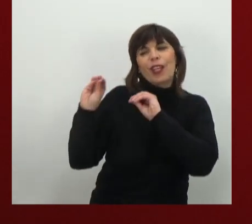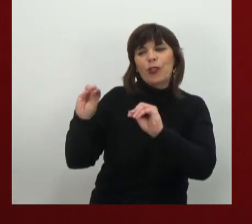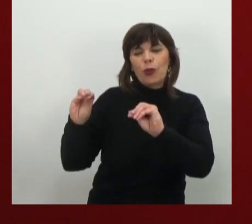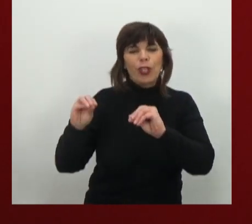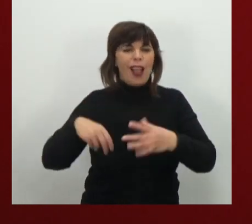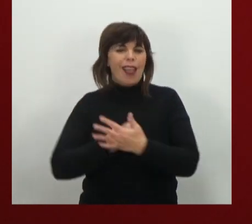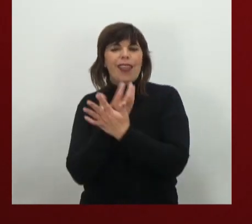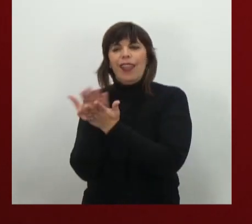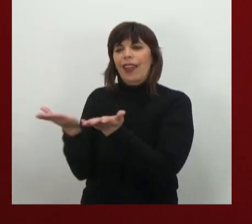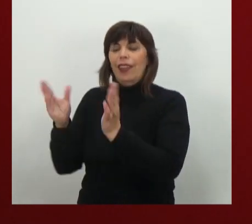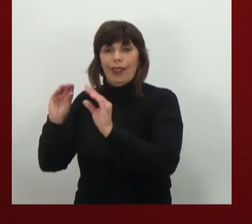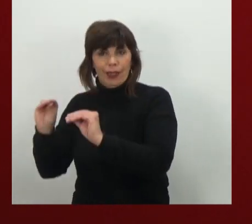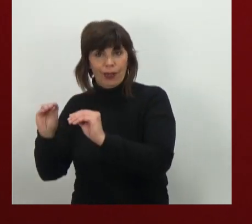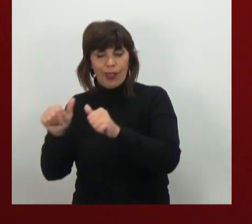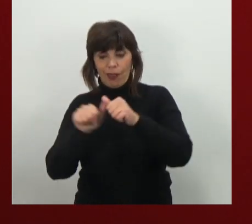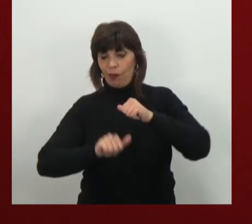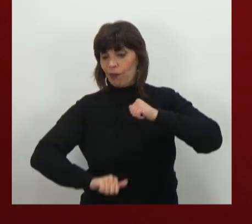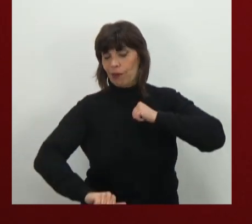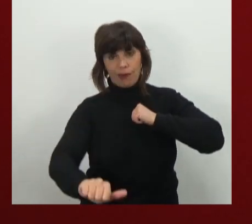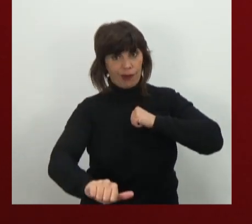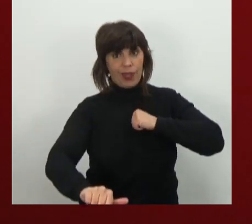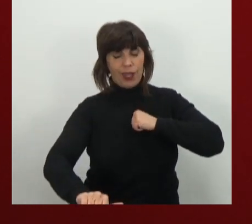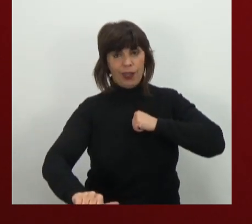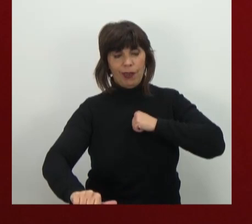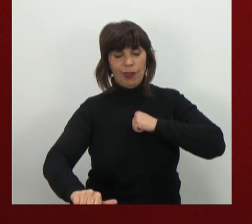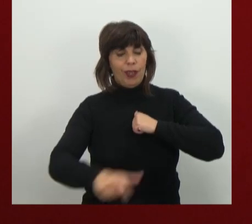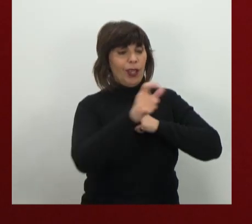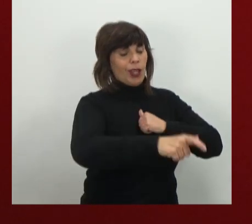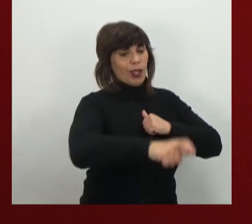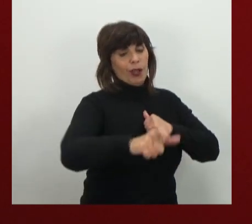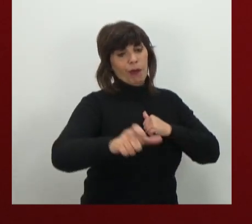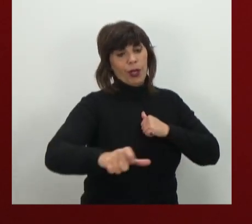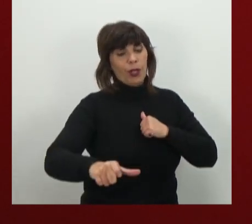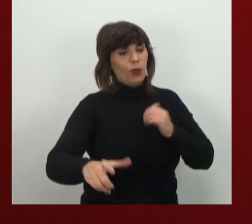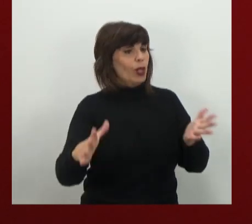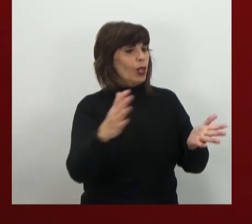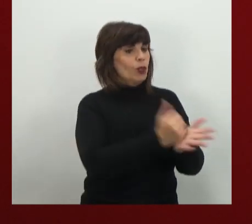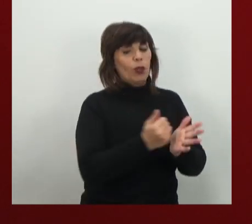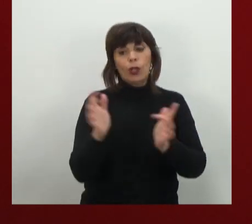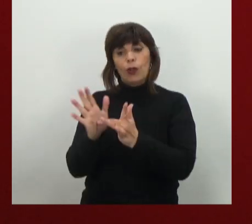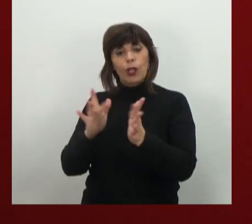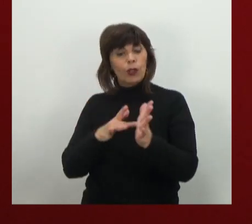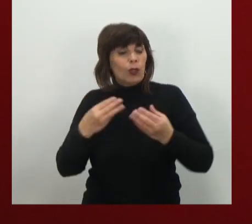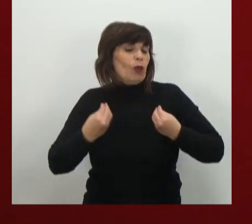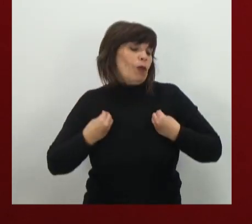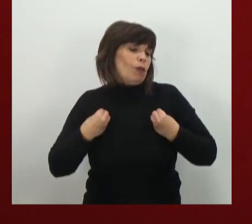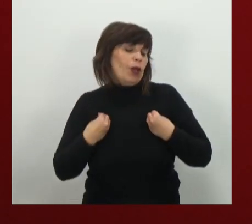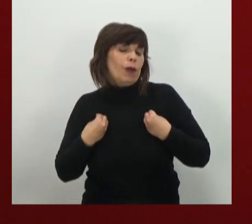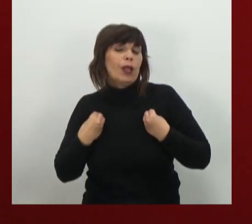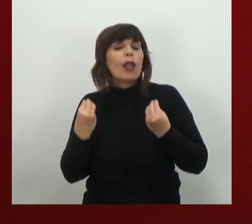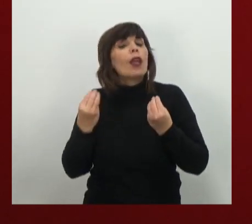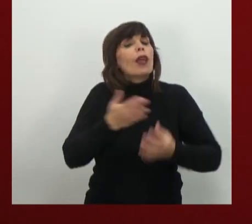A partir de ahora, todo aquel que quiere vivir con Jesucristo, con Dios el